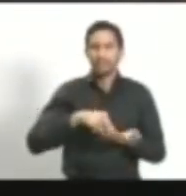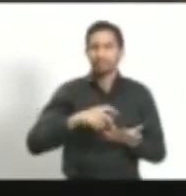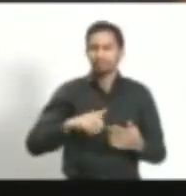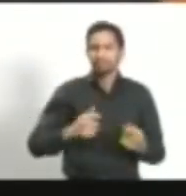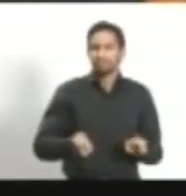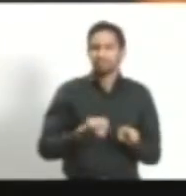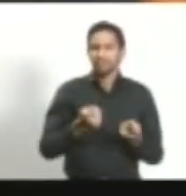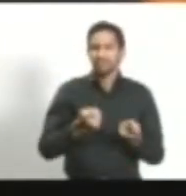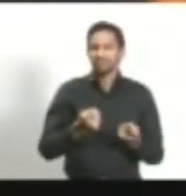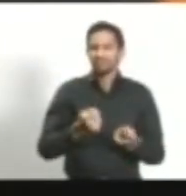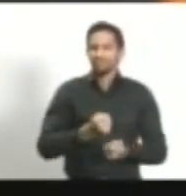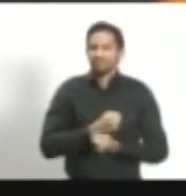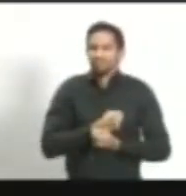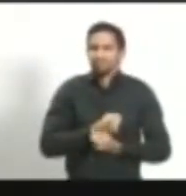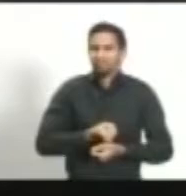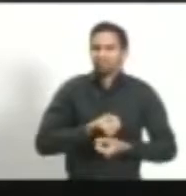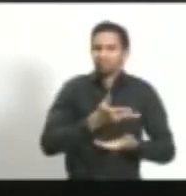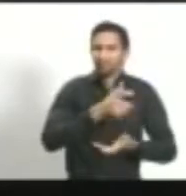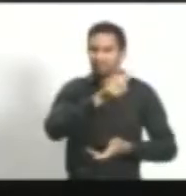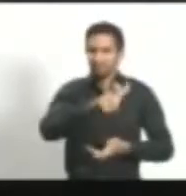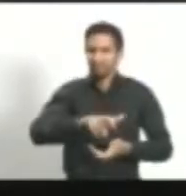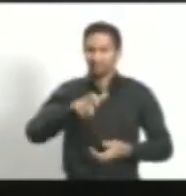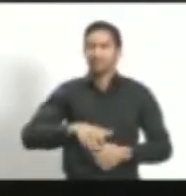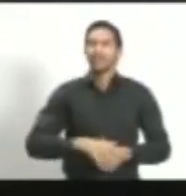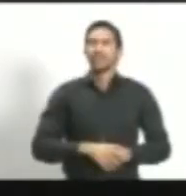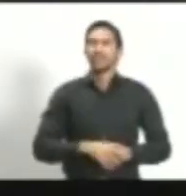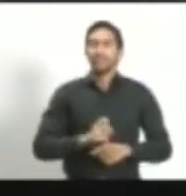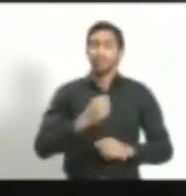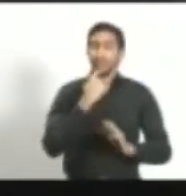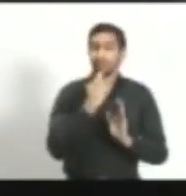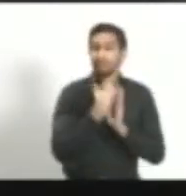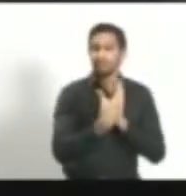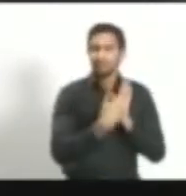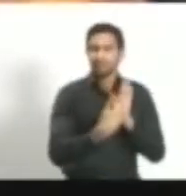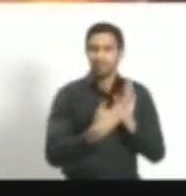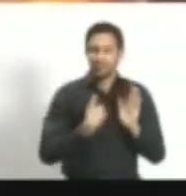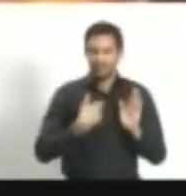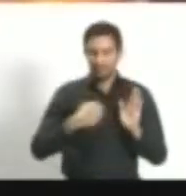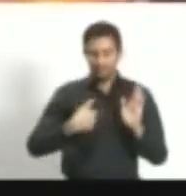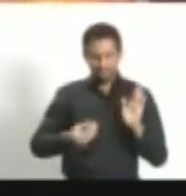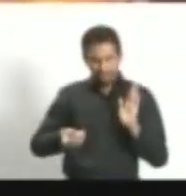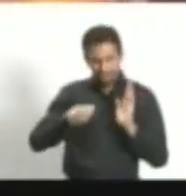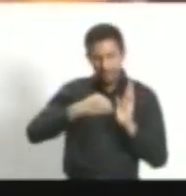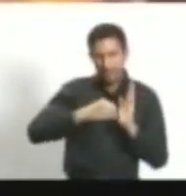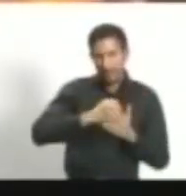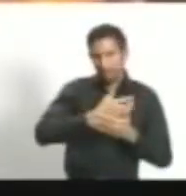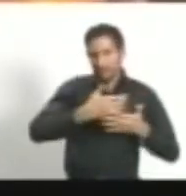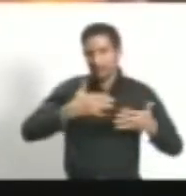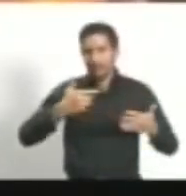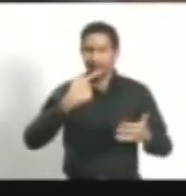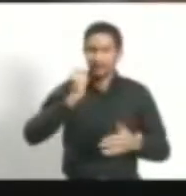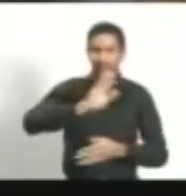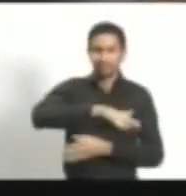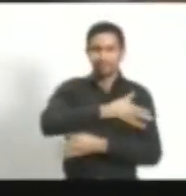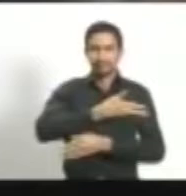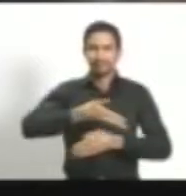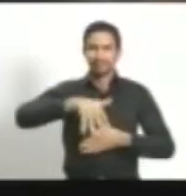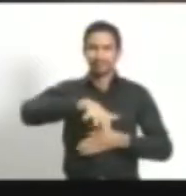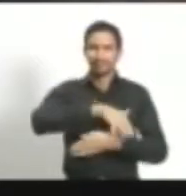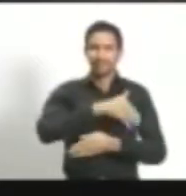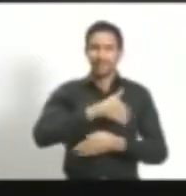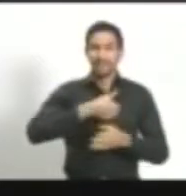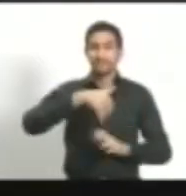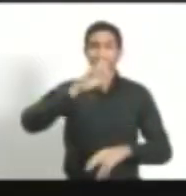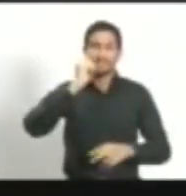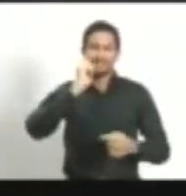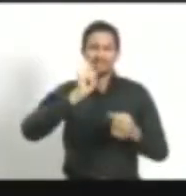tiene una parte de letra que se la compuse yo, dice que le compuse otra parte de la letra, que es la parte más